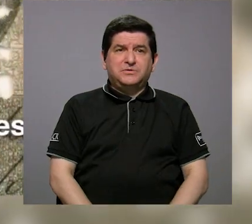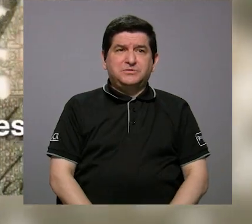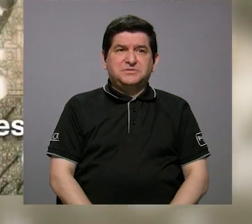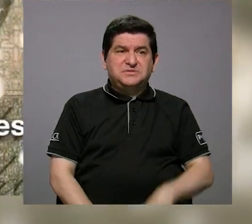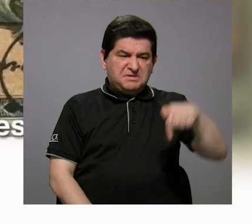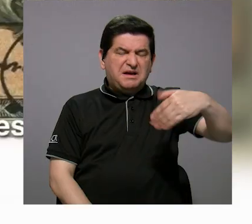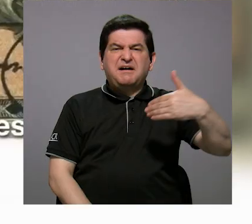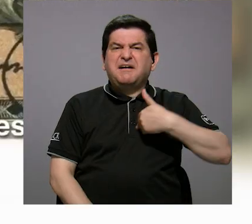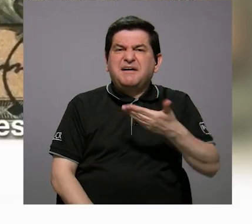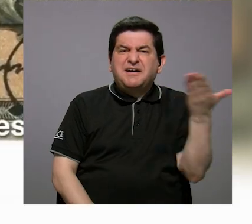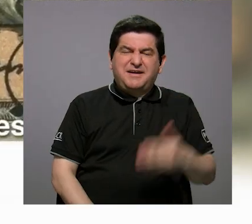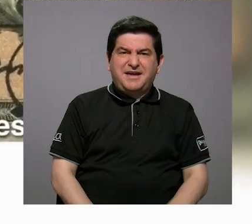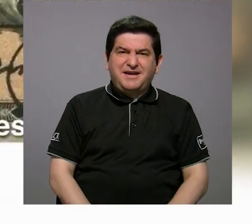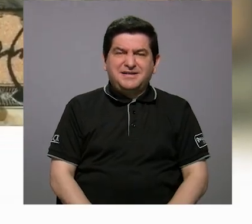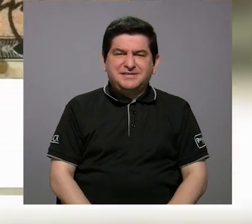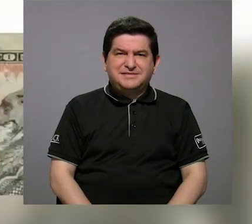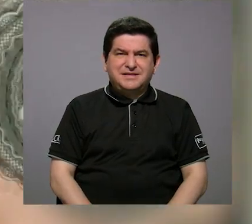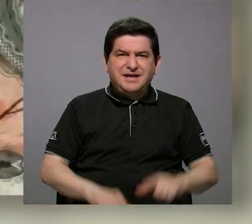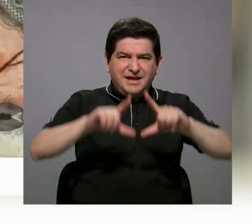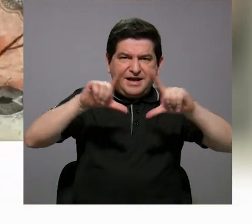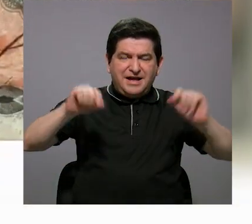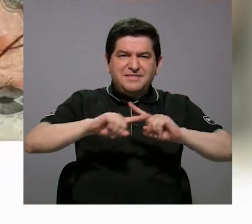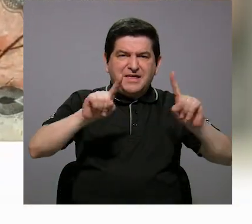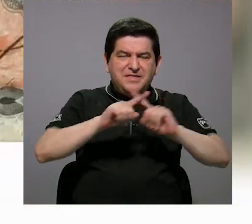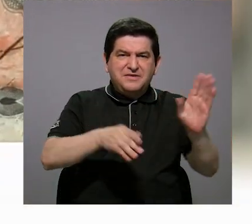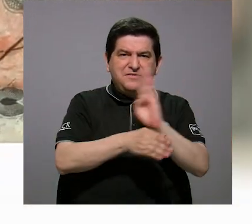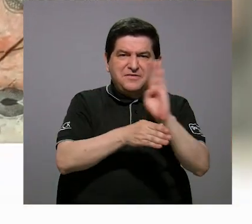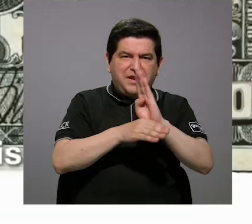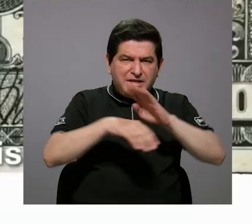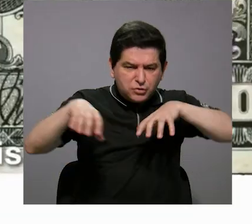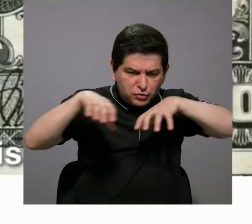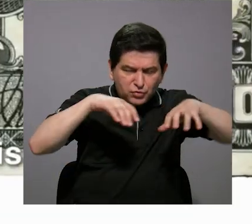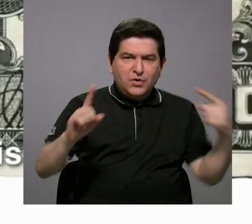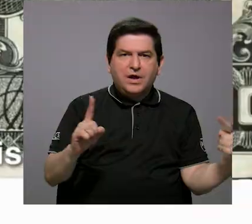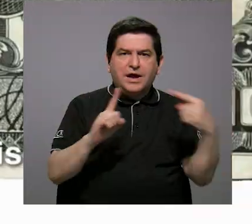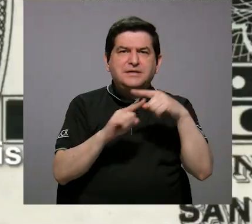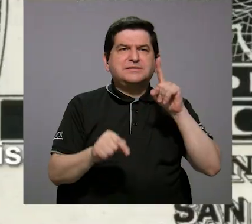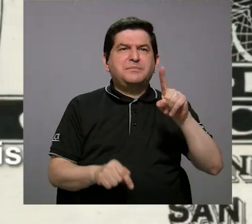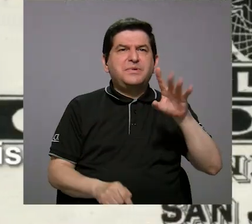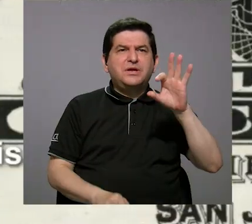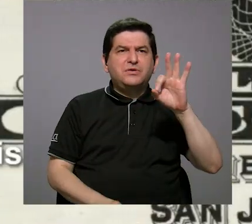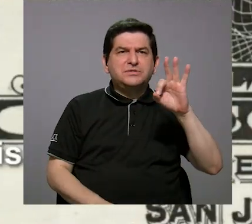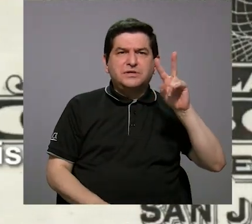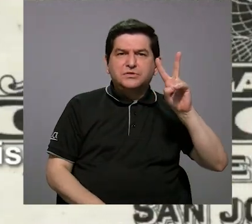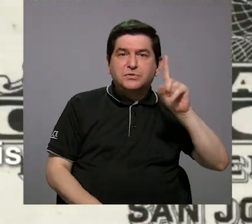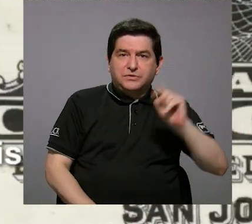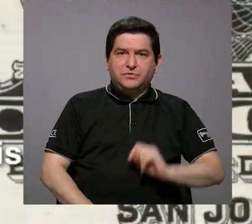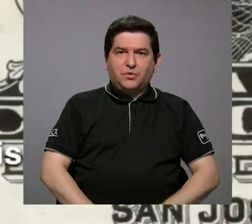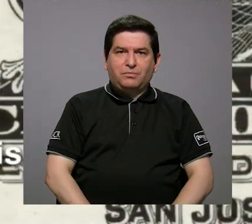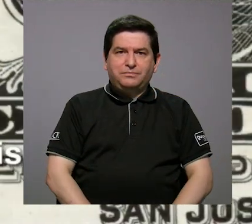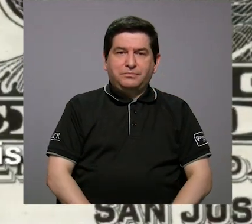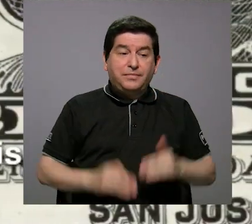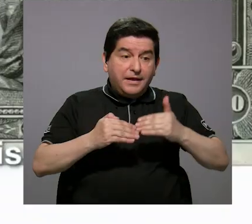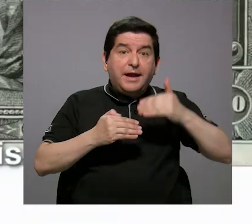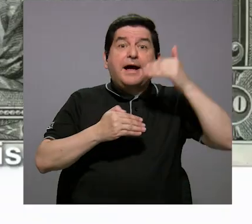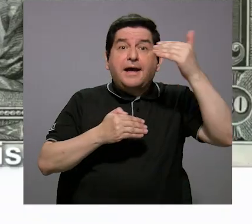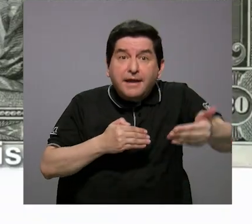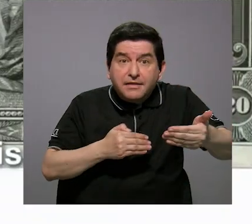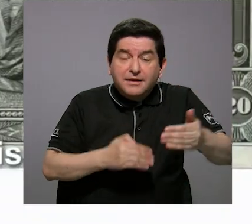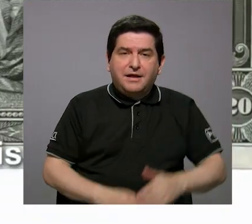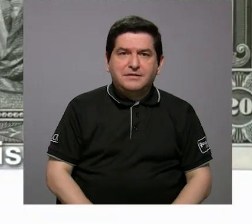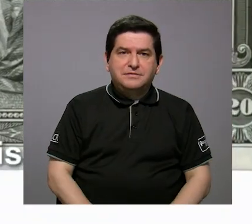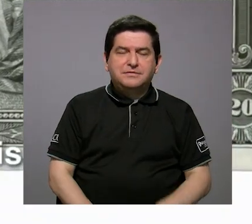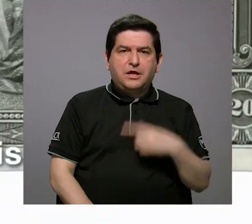lo que vamos a tener es circulación de billetes de distintos bancos hasta 1921, de ahí en